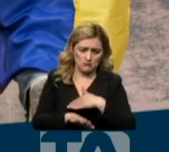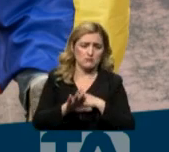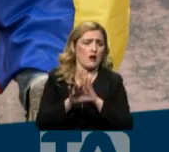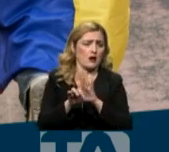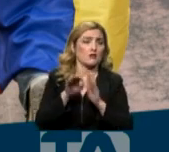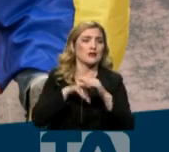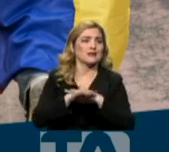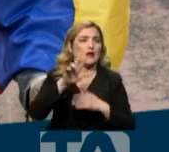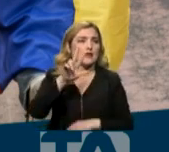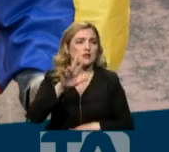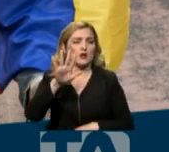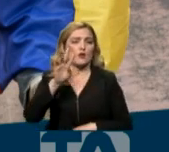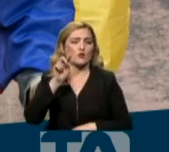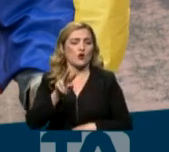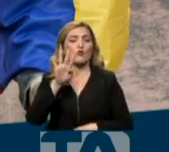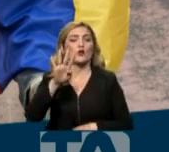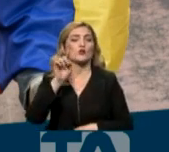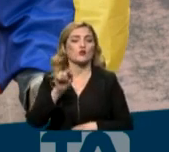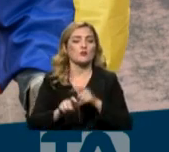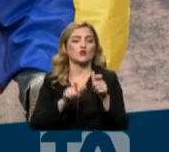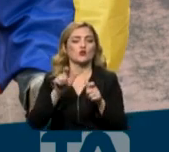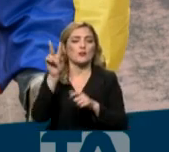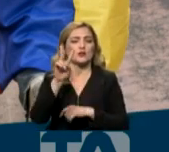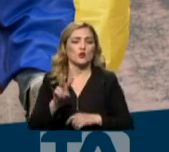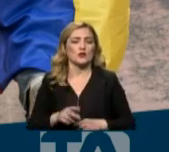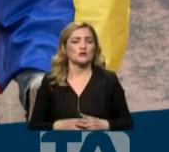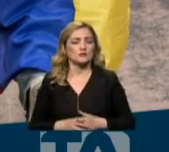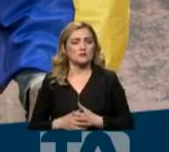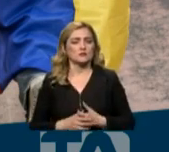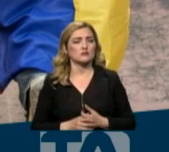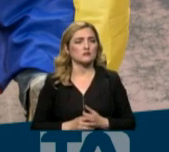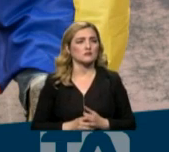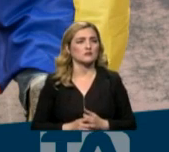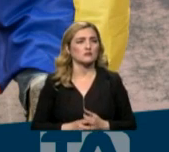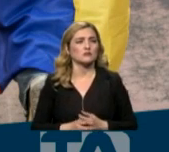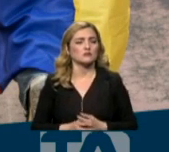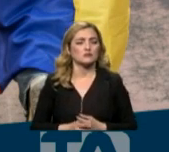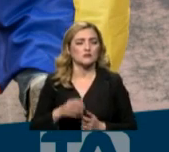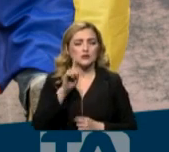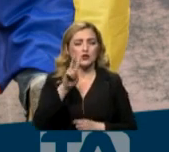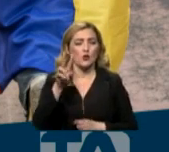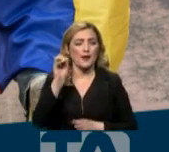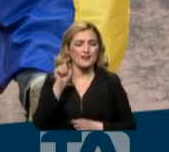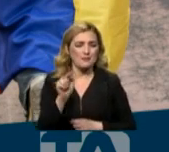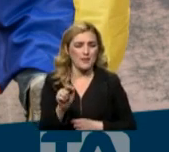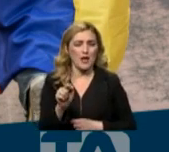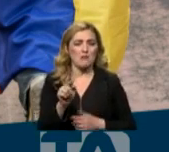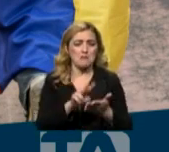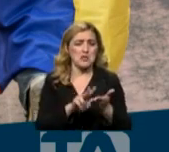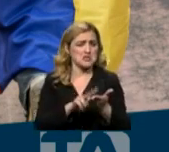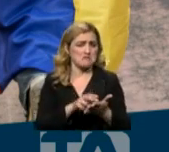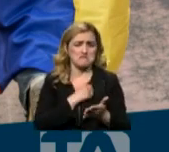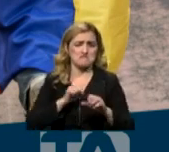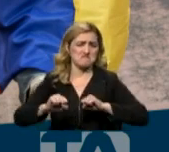Ecuador 354 mil ciudadanos venezolanos. De ellos, unos 120 mil ya tienen visa